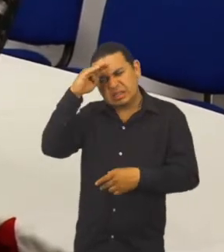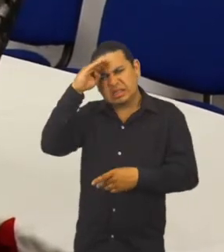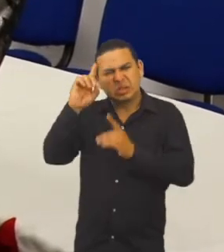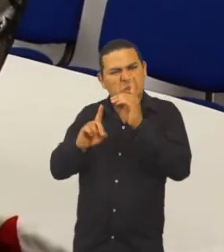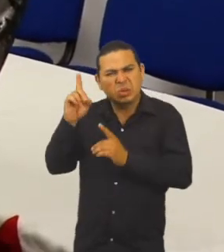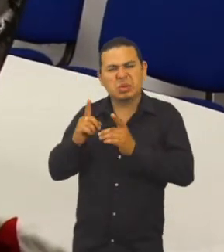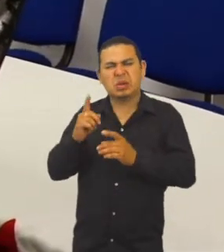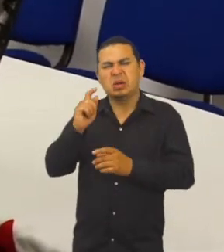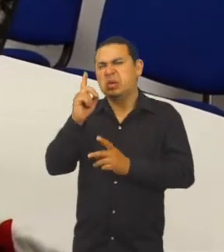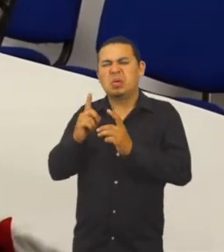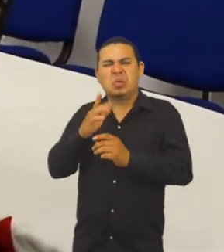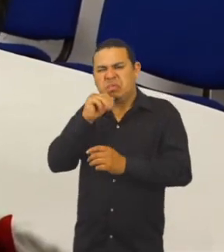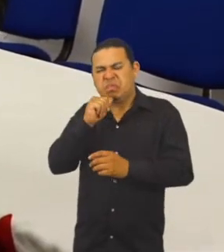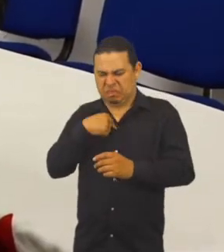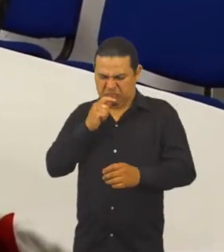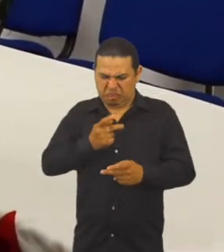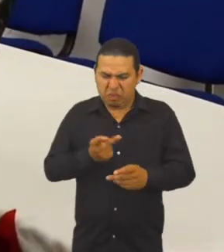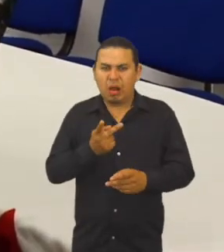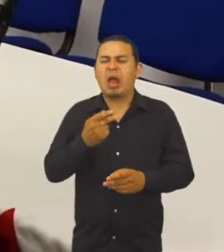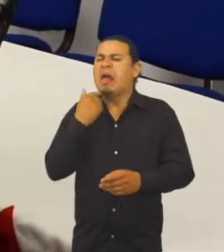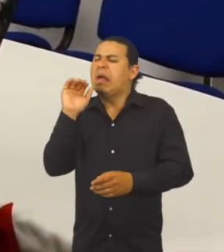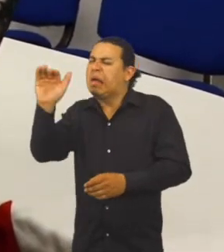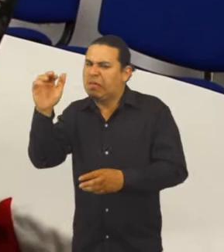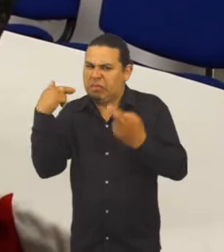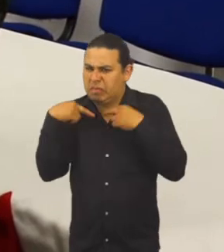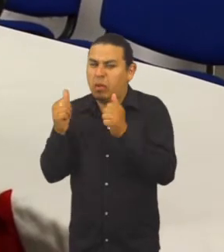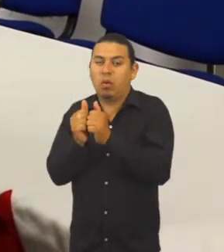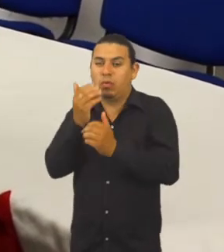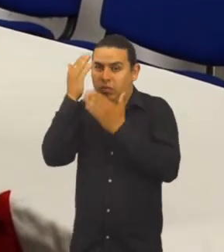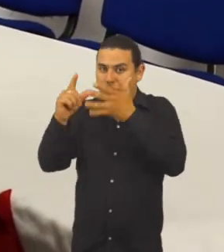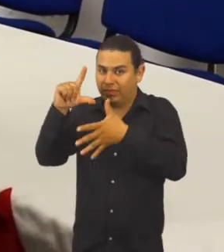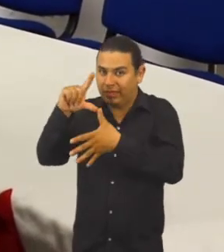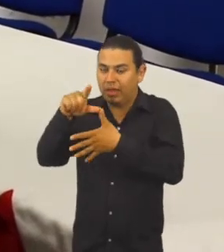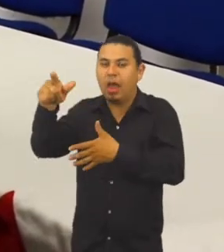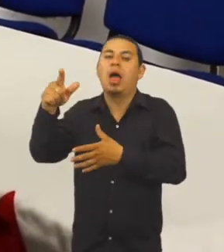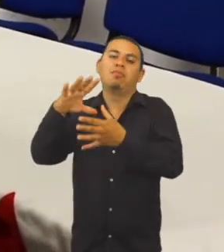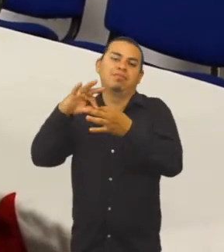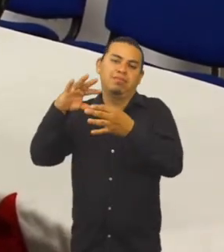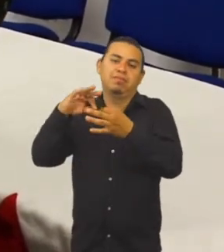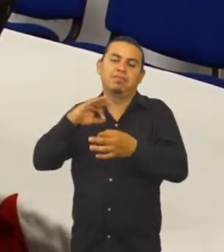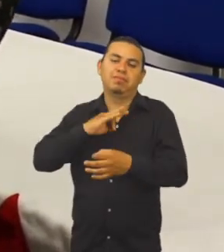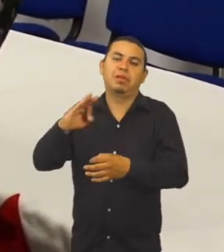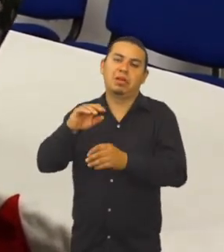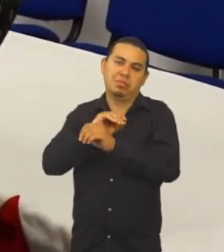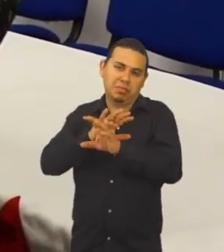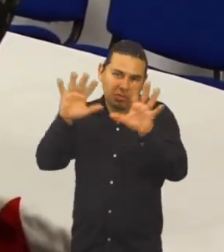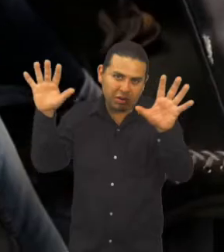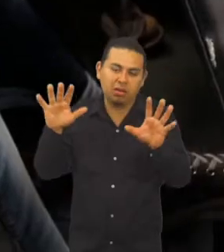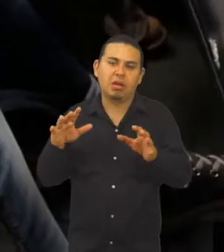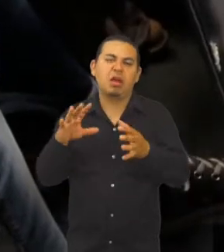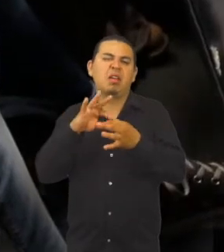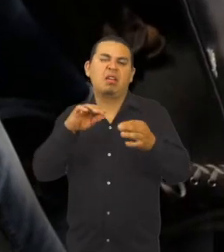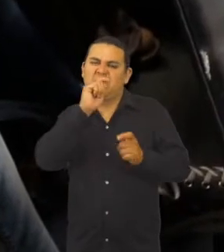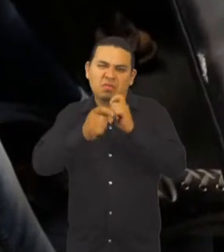implementando en las escuelas primarias de los países de Latinoamérica. Pero a partir de este año, en cuanto